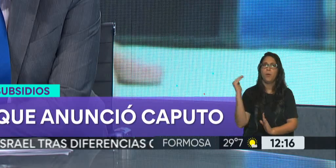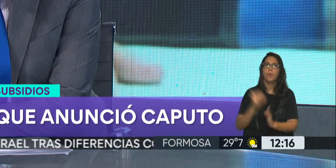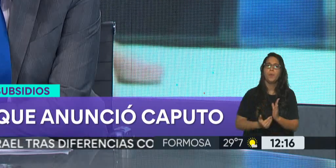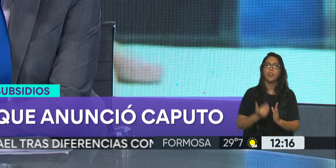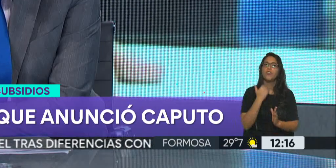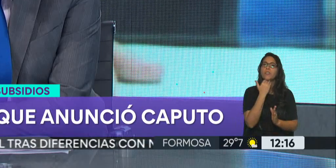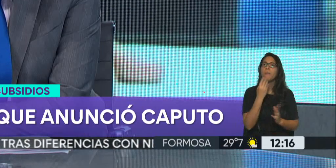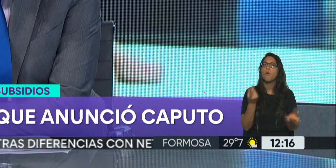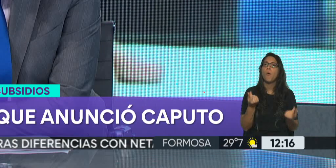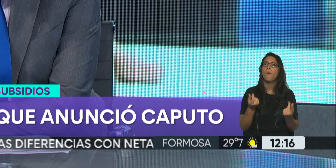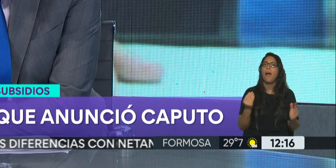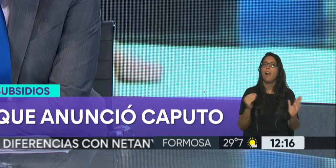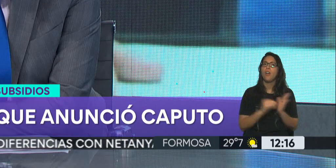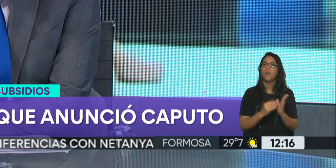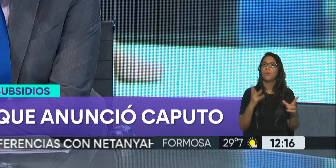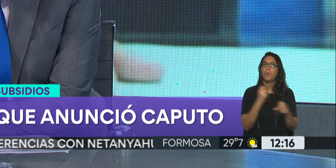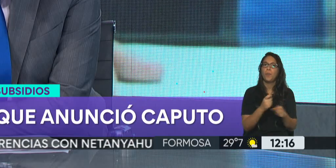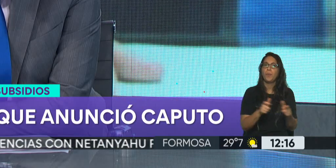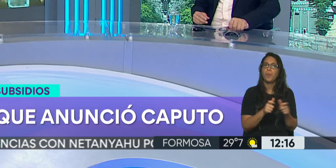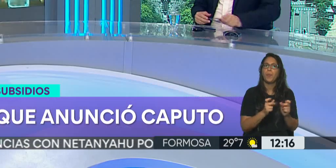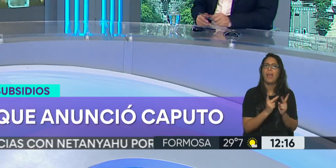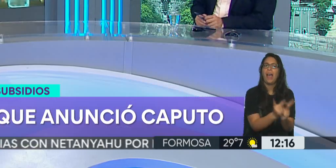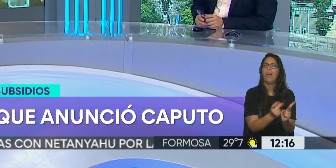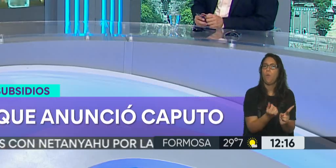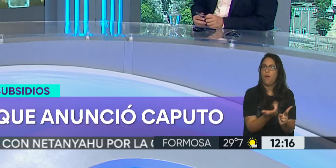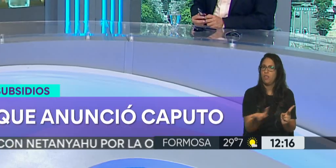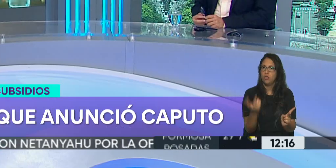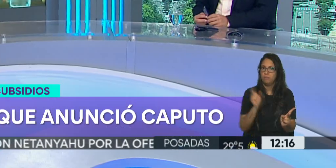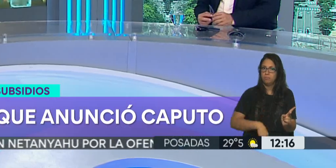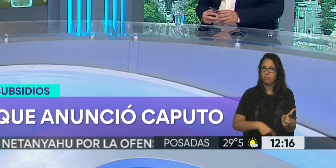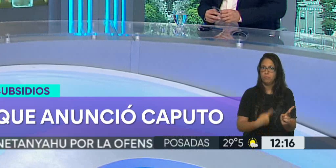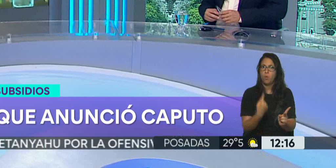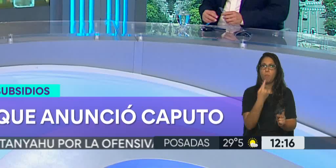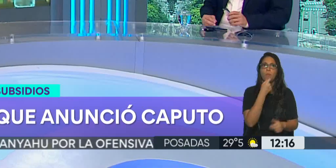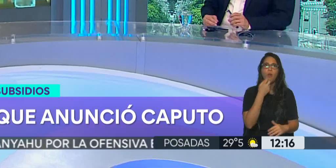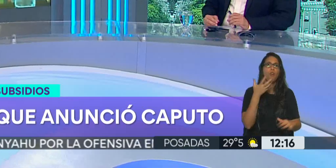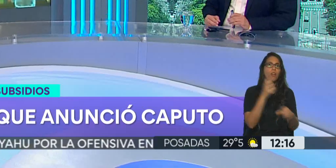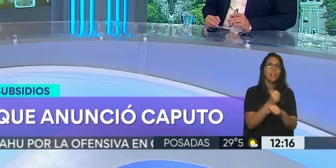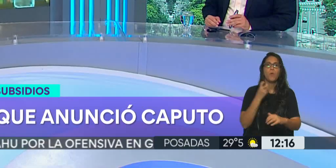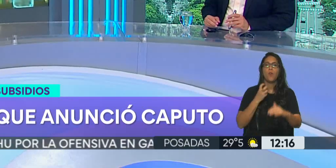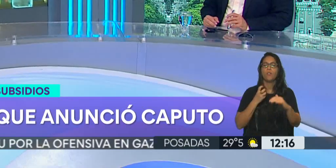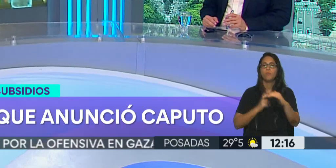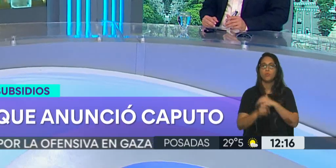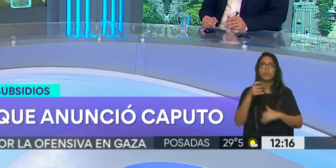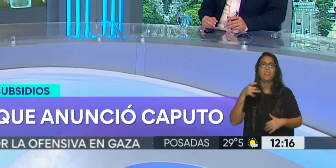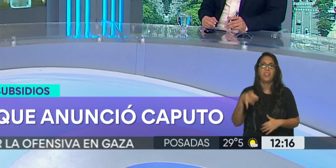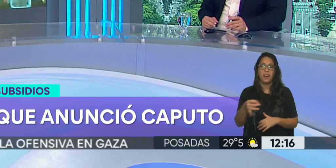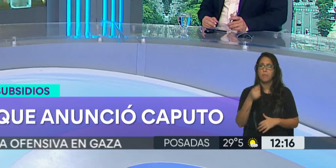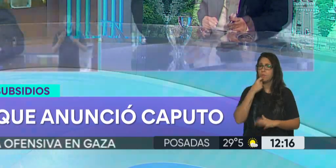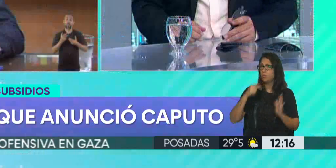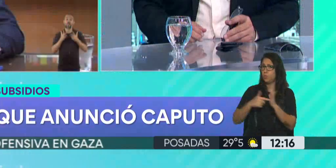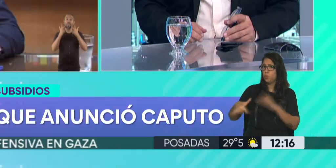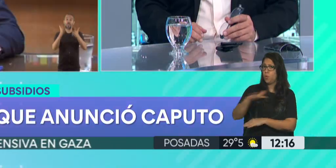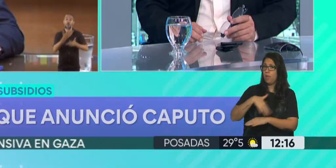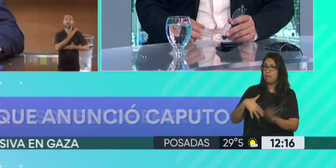cuánto va a valer el... No, lo que sí está claro es que en el caso de... El pletivo, el tren, el subte. Claro, en el caso de la Ciudad de Buenos Aires va a ser más